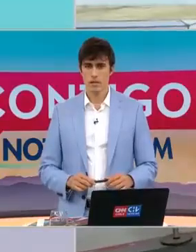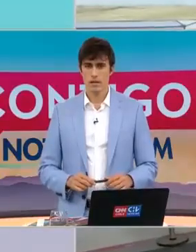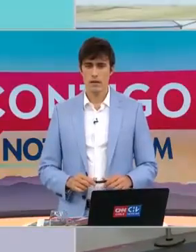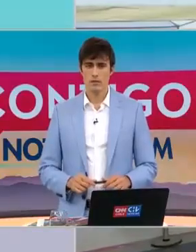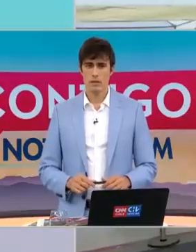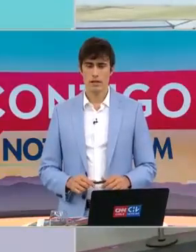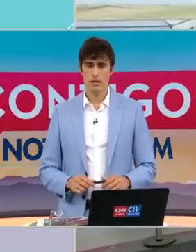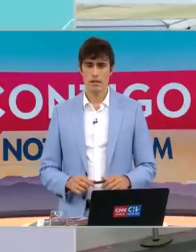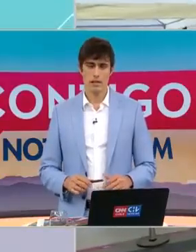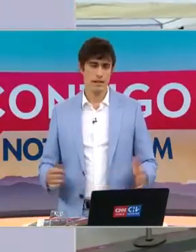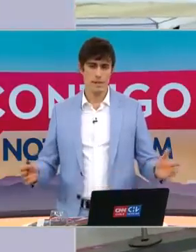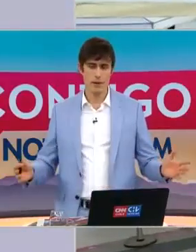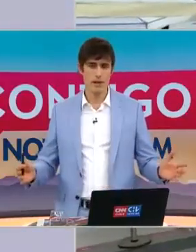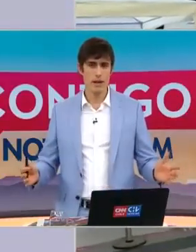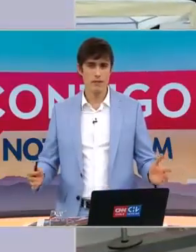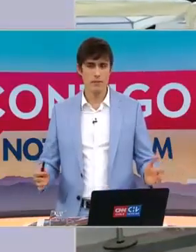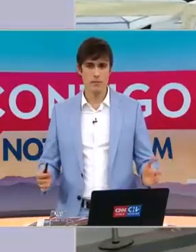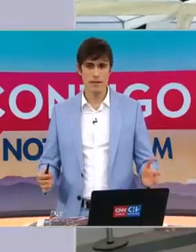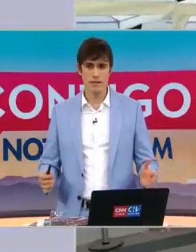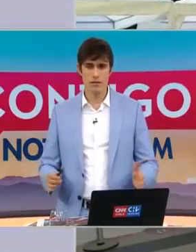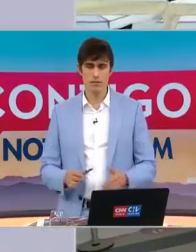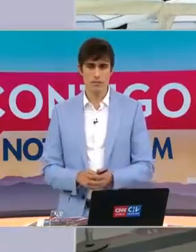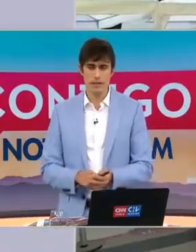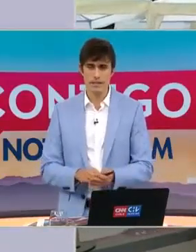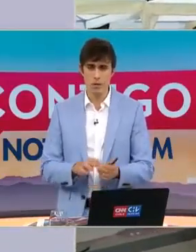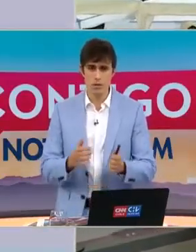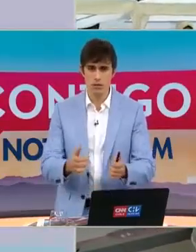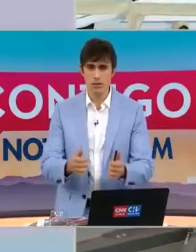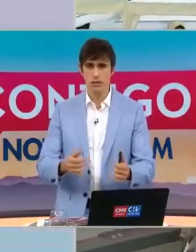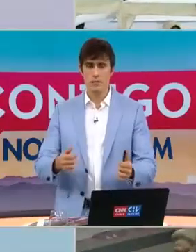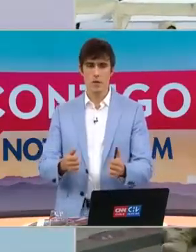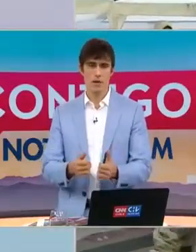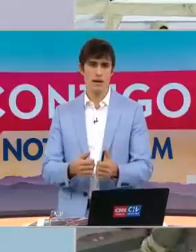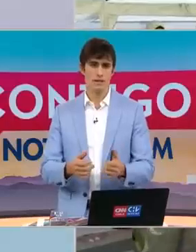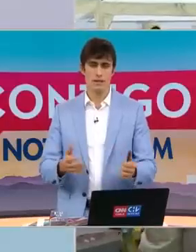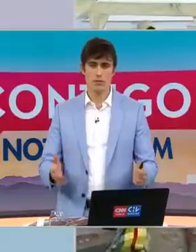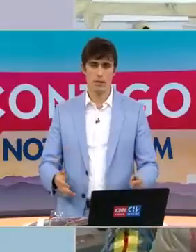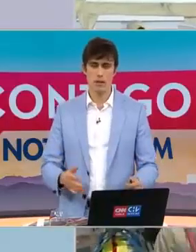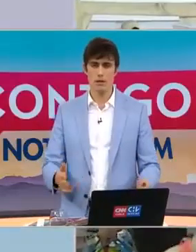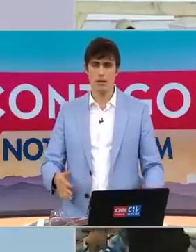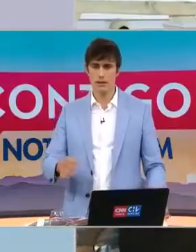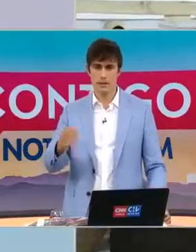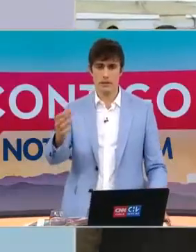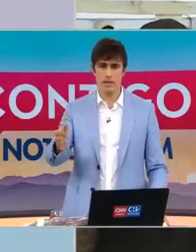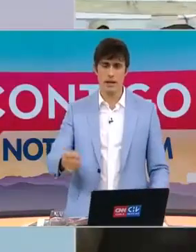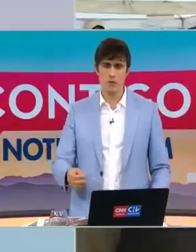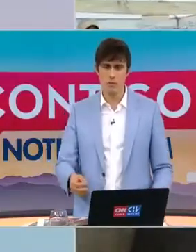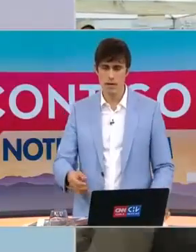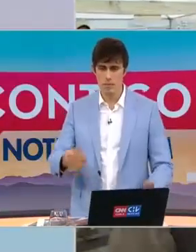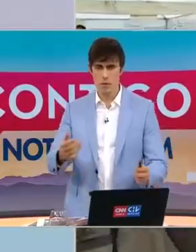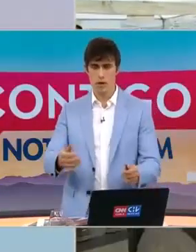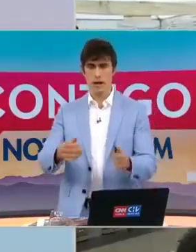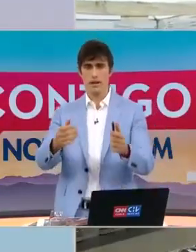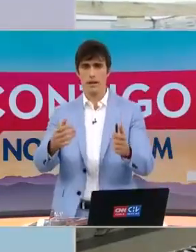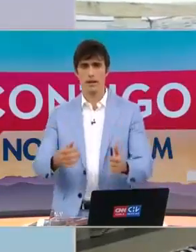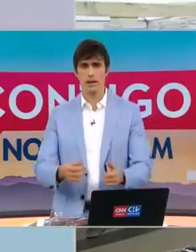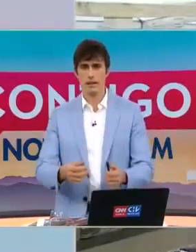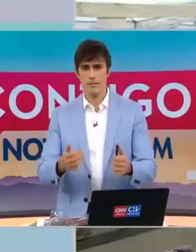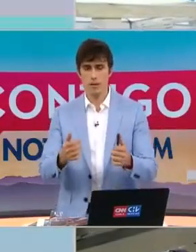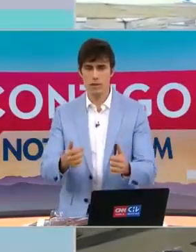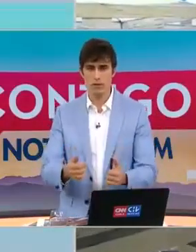domingo. Claro, y el llamado es a informarse, ¿no? Métanse a Google, pongan, si usted vive en determinada comuna,